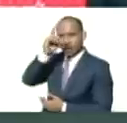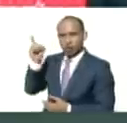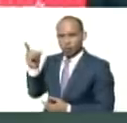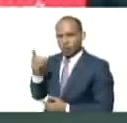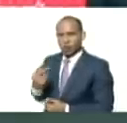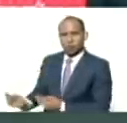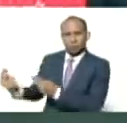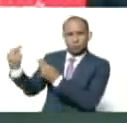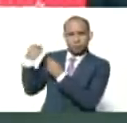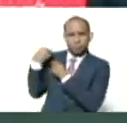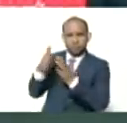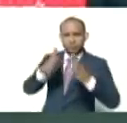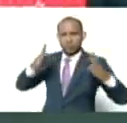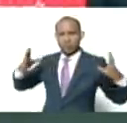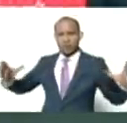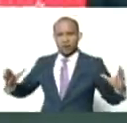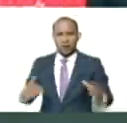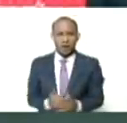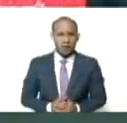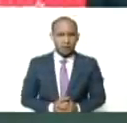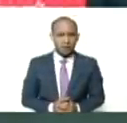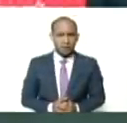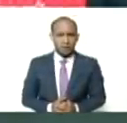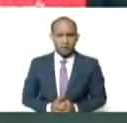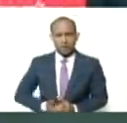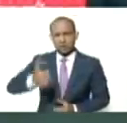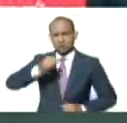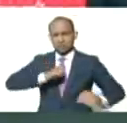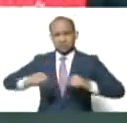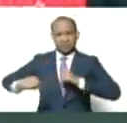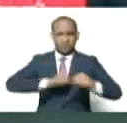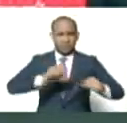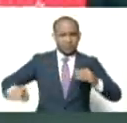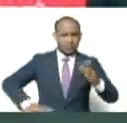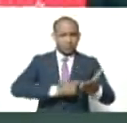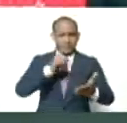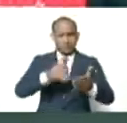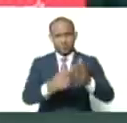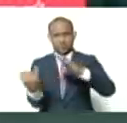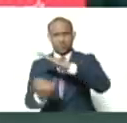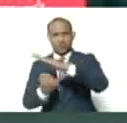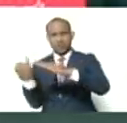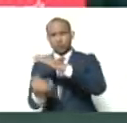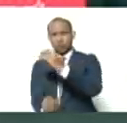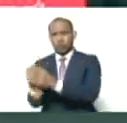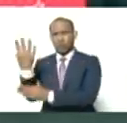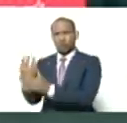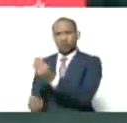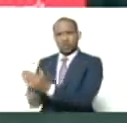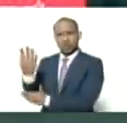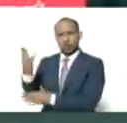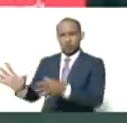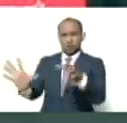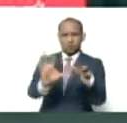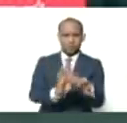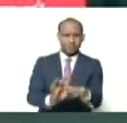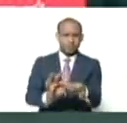asumir en grande, con la mayor articulación posible de instituciones, fundaciones, la